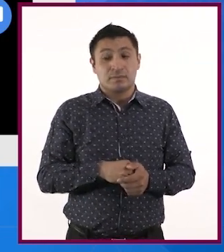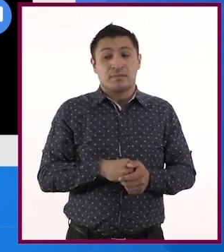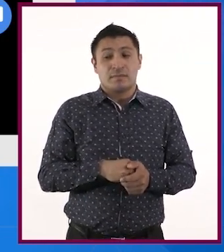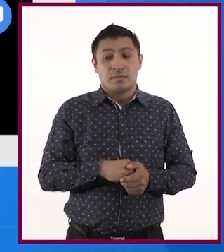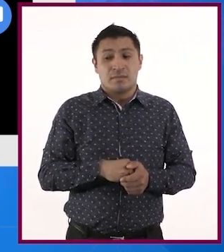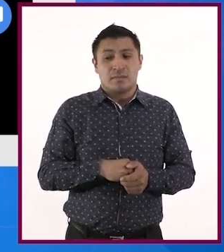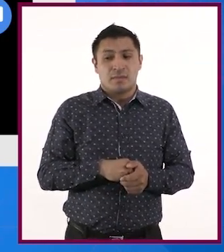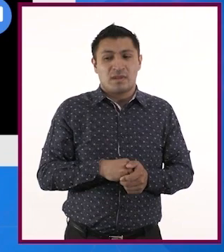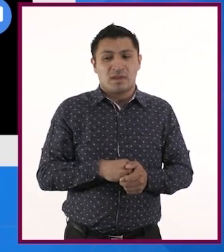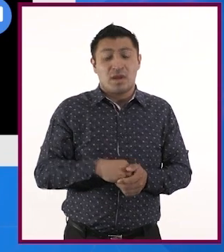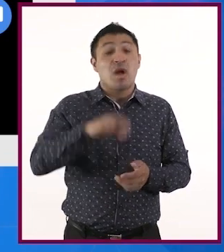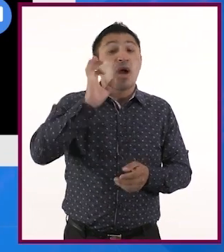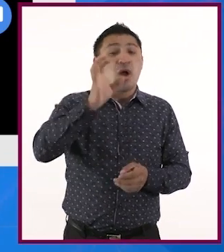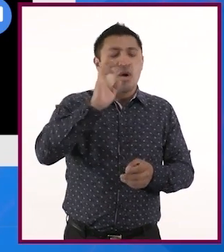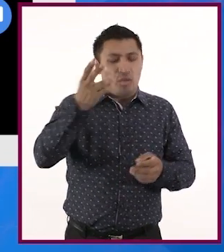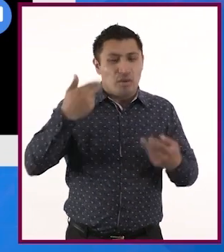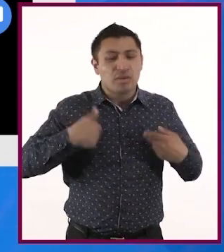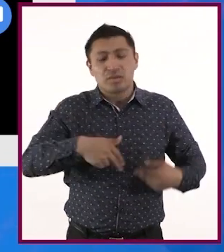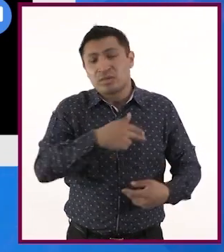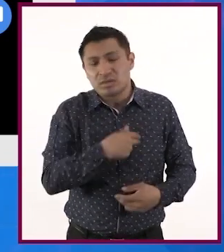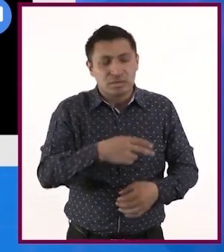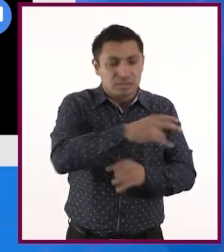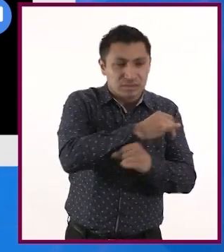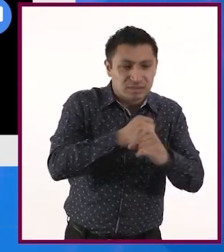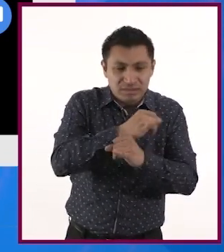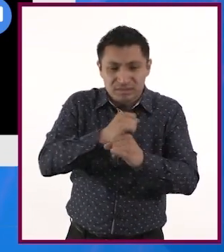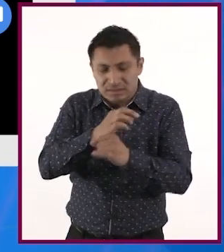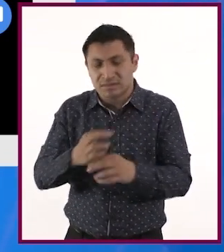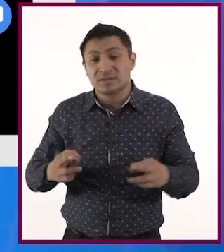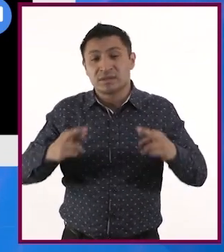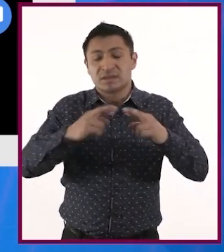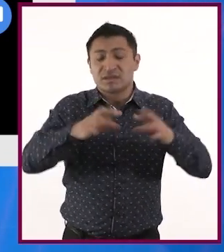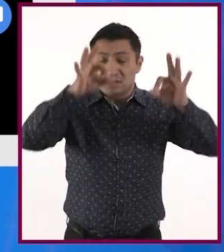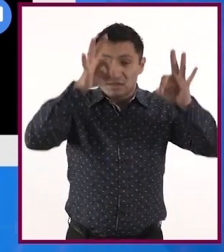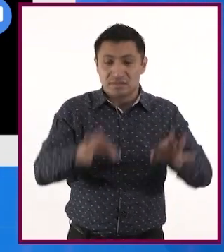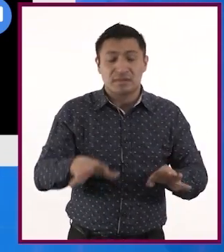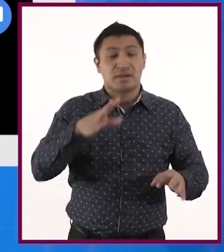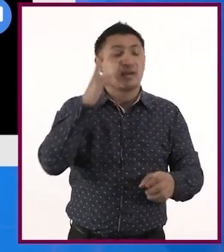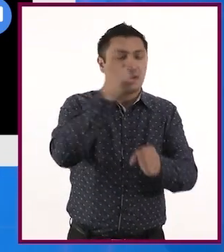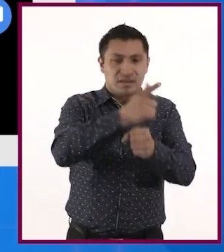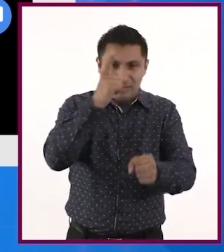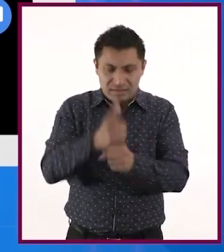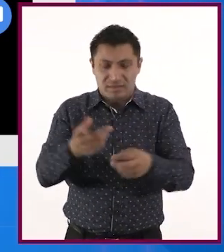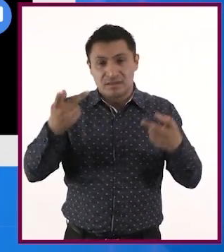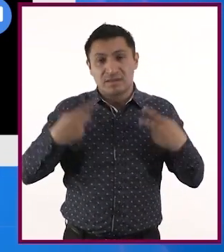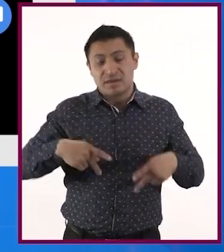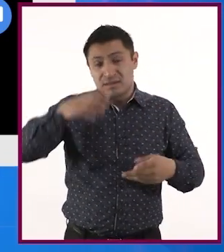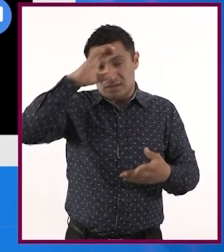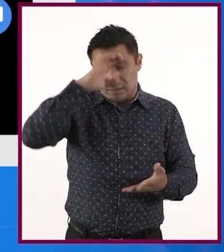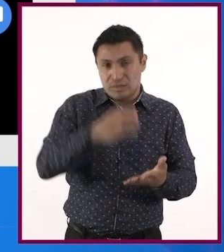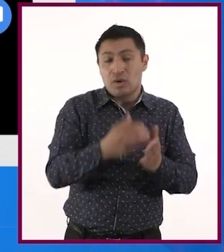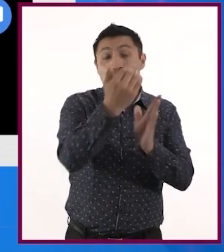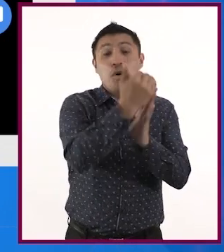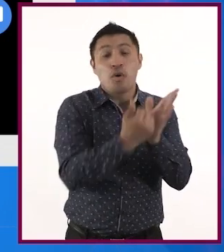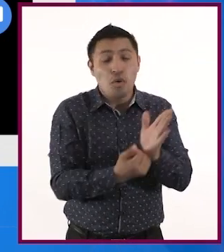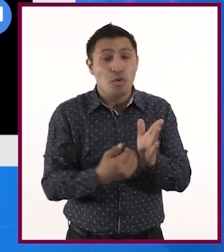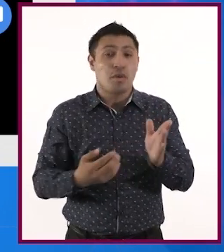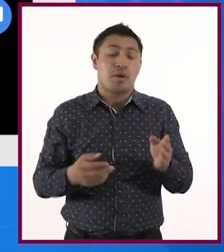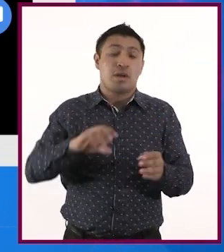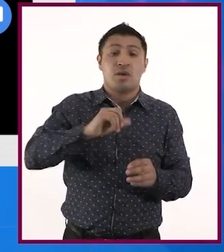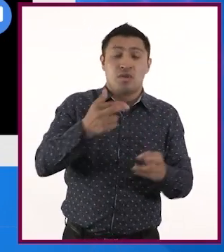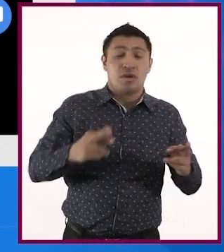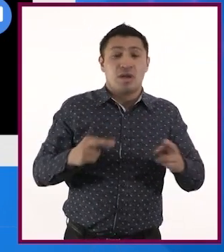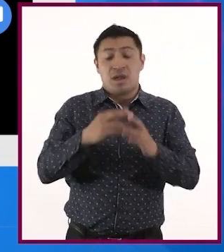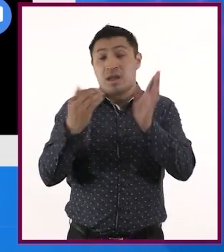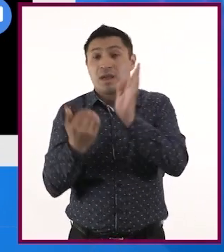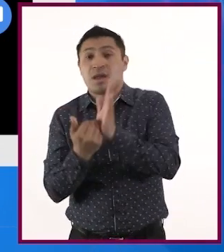económicas. Cuando nos acercamos al tema religioso, uno de los grupos más importante, interesante, que se